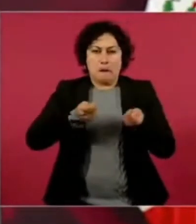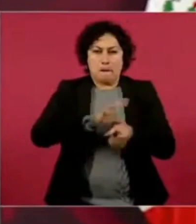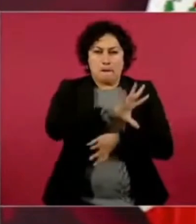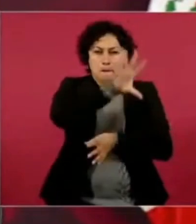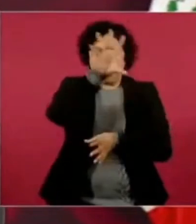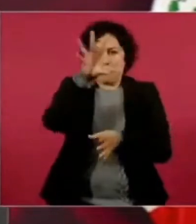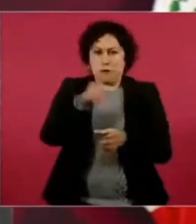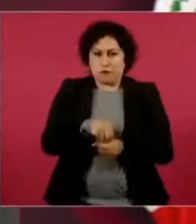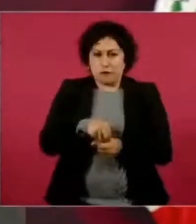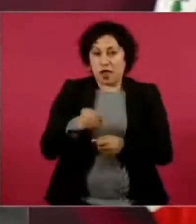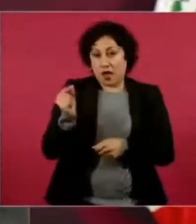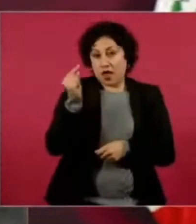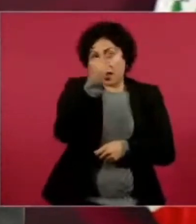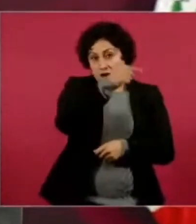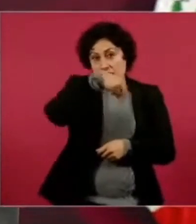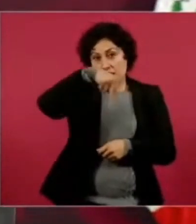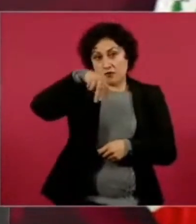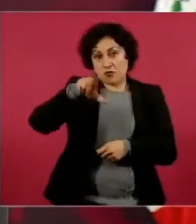en Nuevo León,